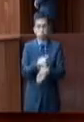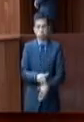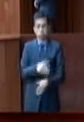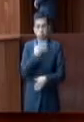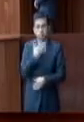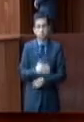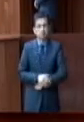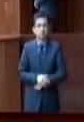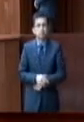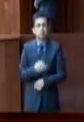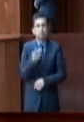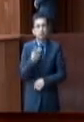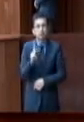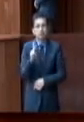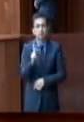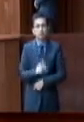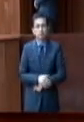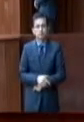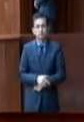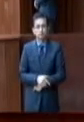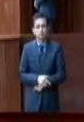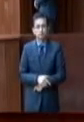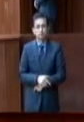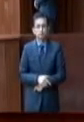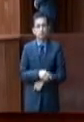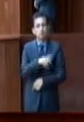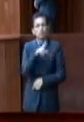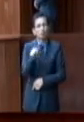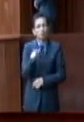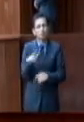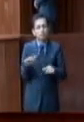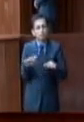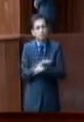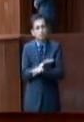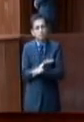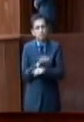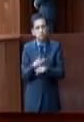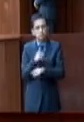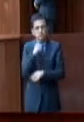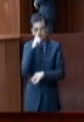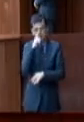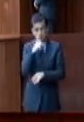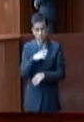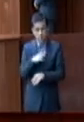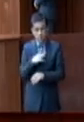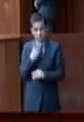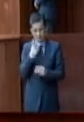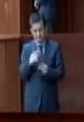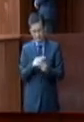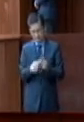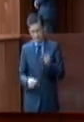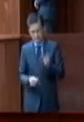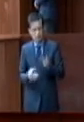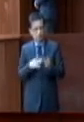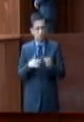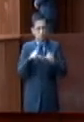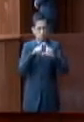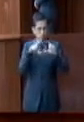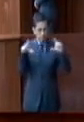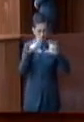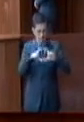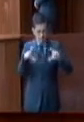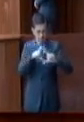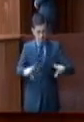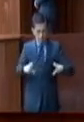embargo la temática cambia cuando se analizan 313 pues casi díaz párrafos que tienen me he